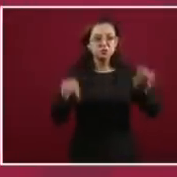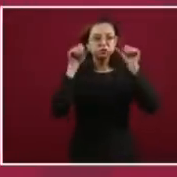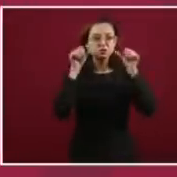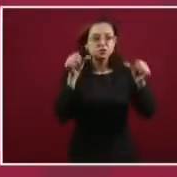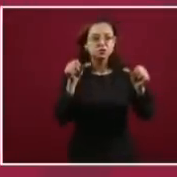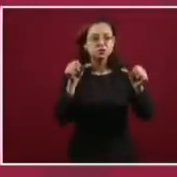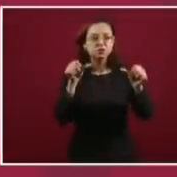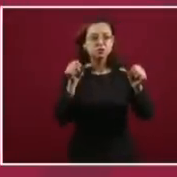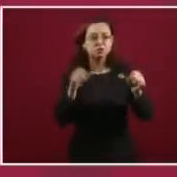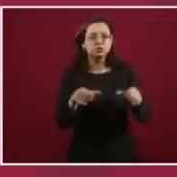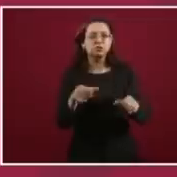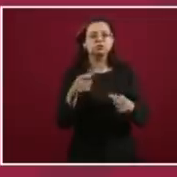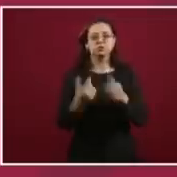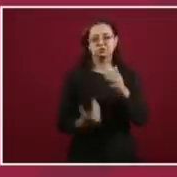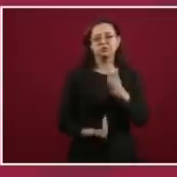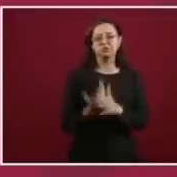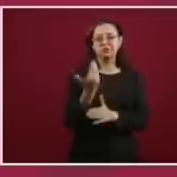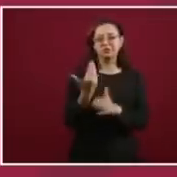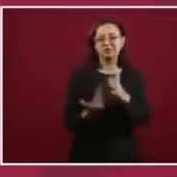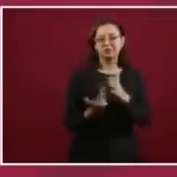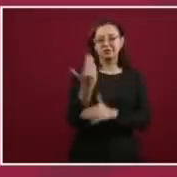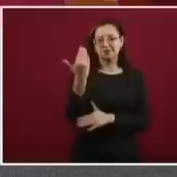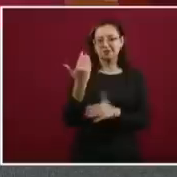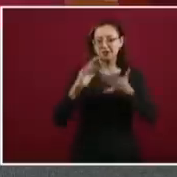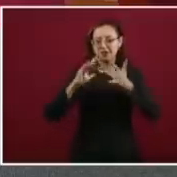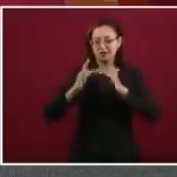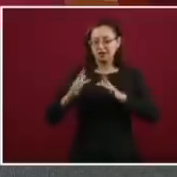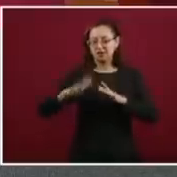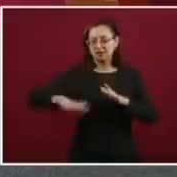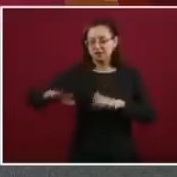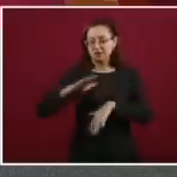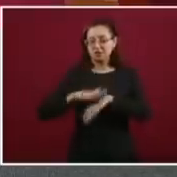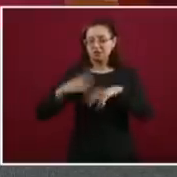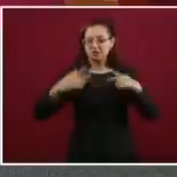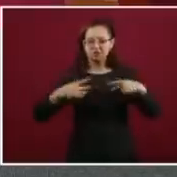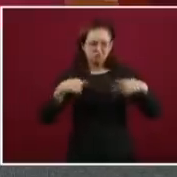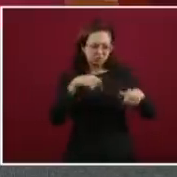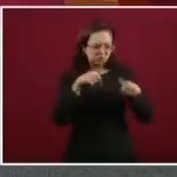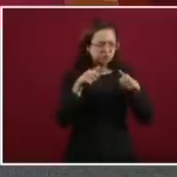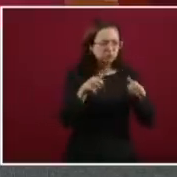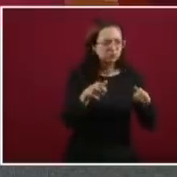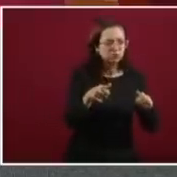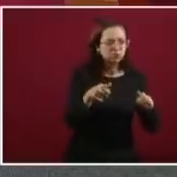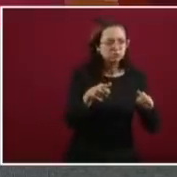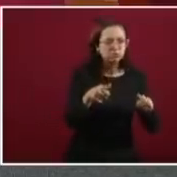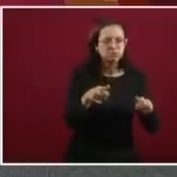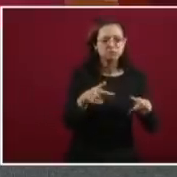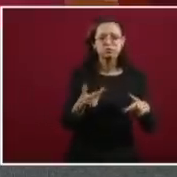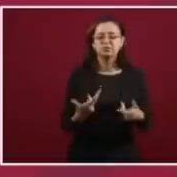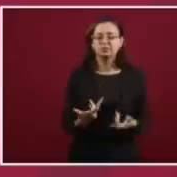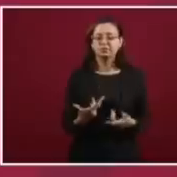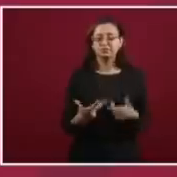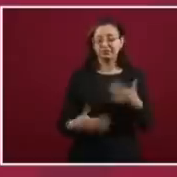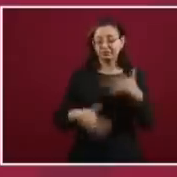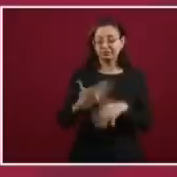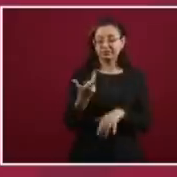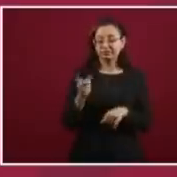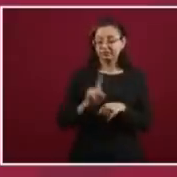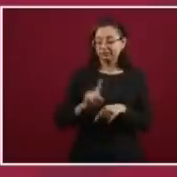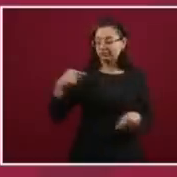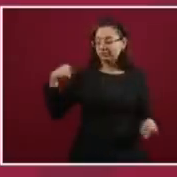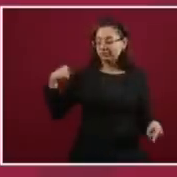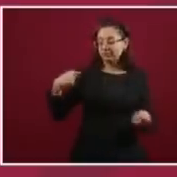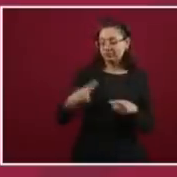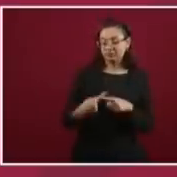participantes en redes sociales de 15 días a la fecha a